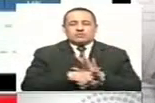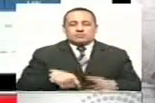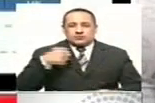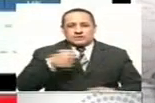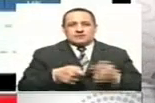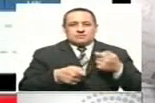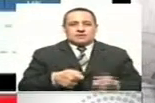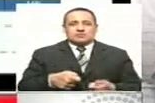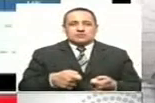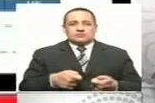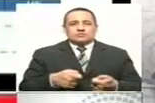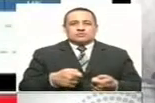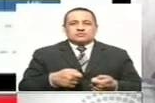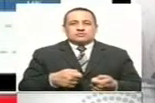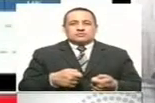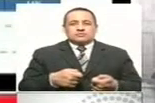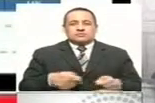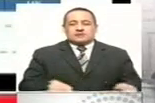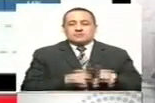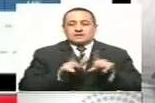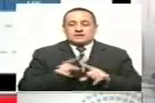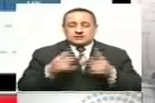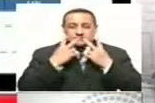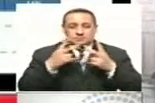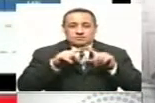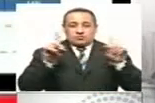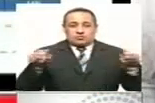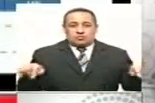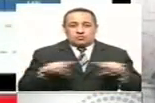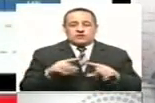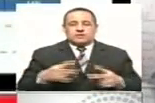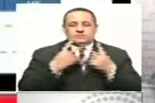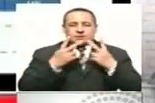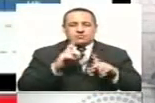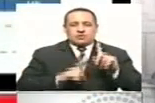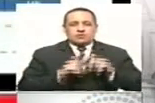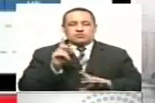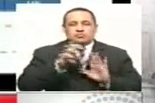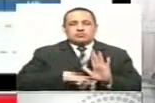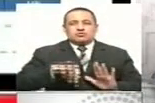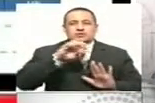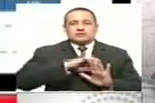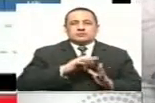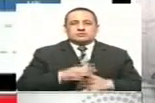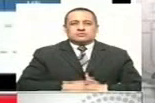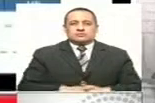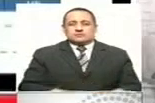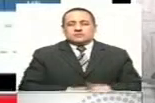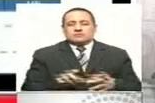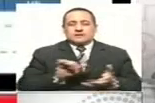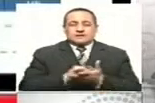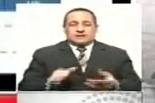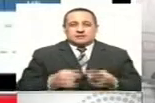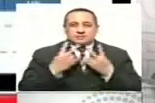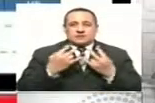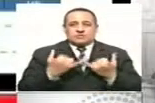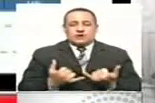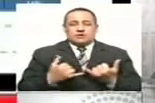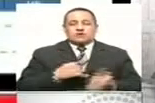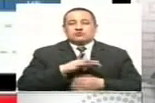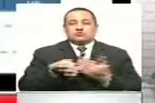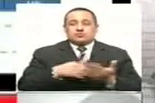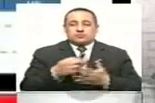inversión. En ese cuadro podemos ver algunos proyectos de inversión y para el sector